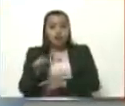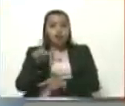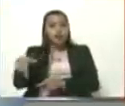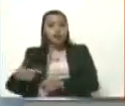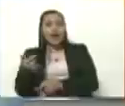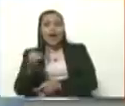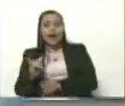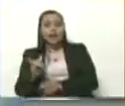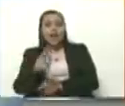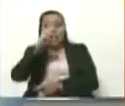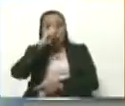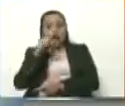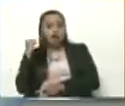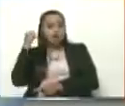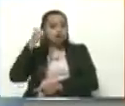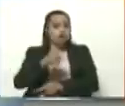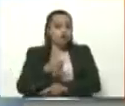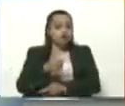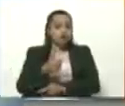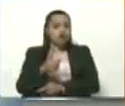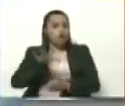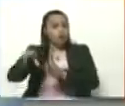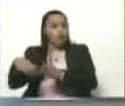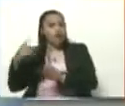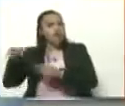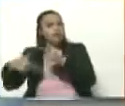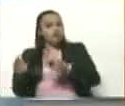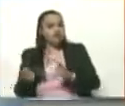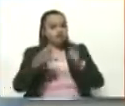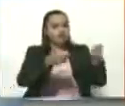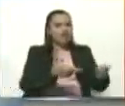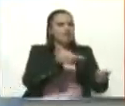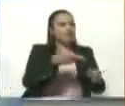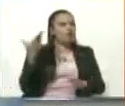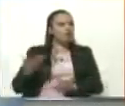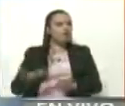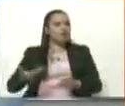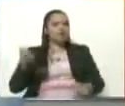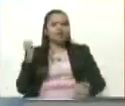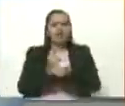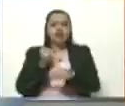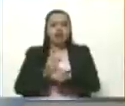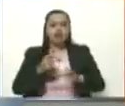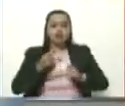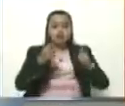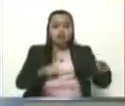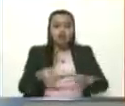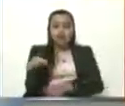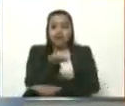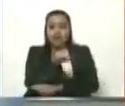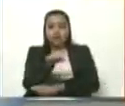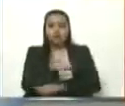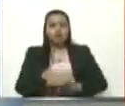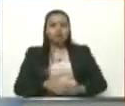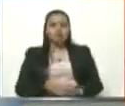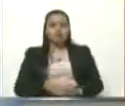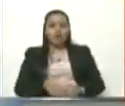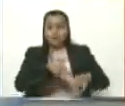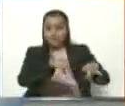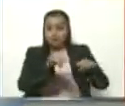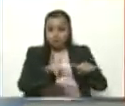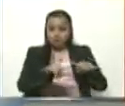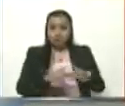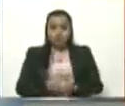de años anteriores pero ha sido muy importante este trabajo dónde el